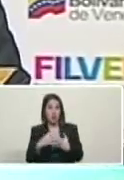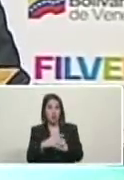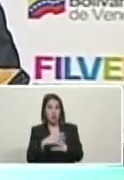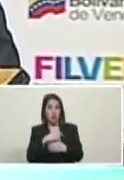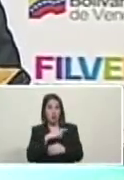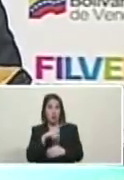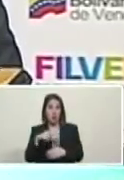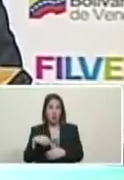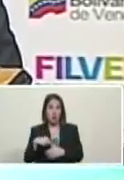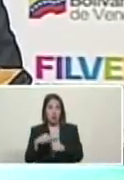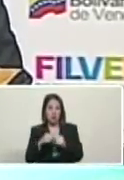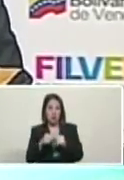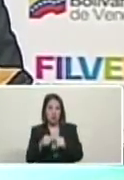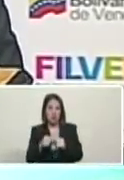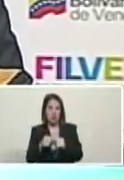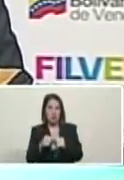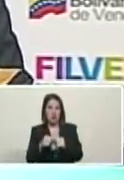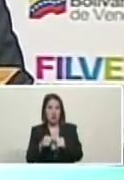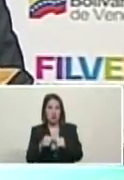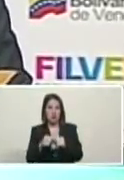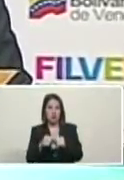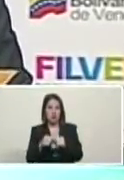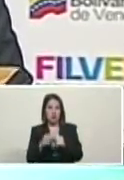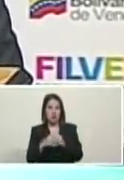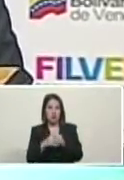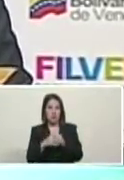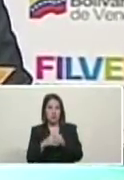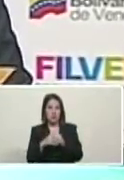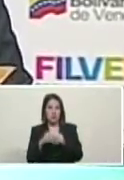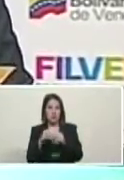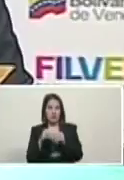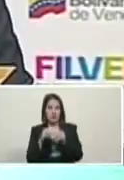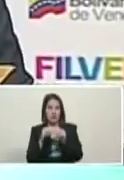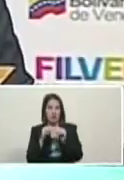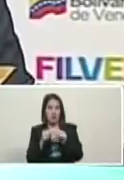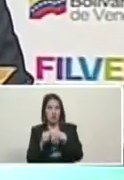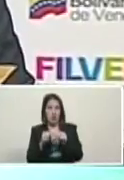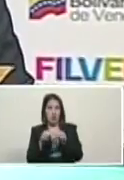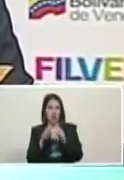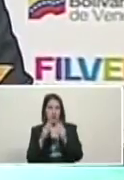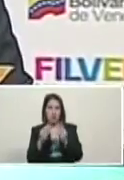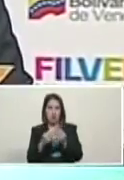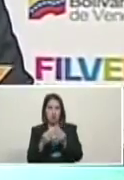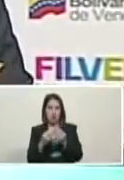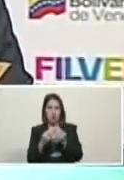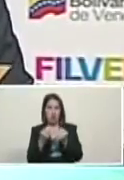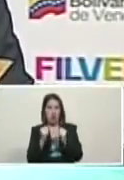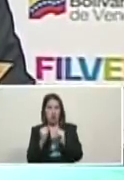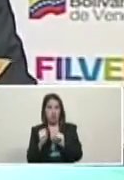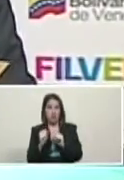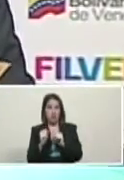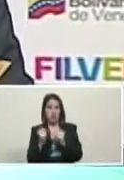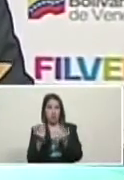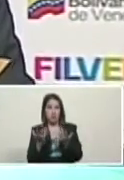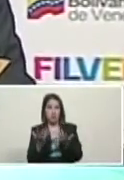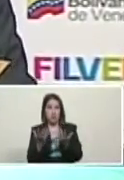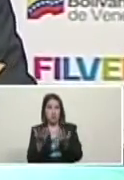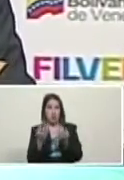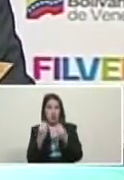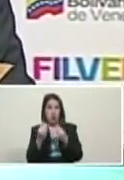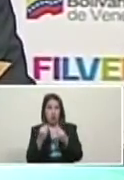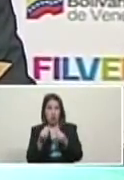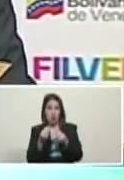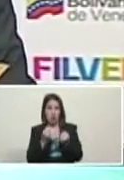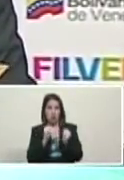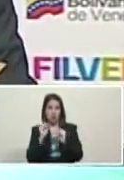¿Vamos a seguir permitiendo que desde el mundo nos ataquen, denigren de nuestra historia, de nuestra cultura, de nuestra